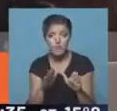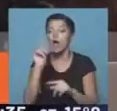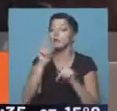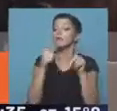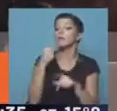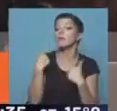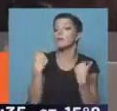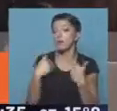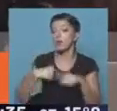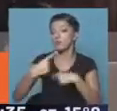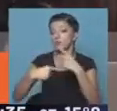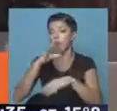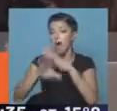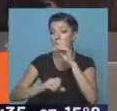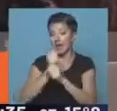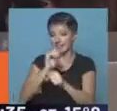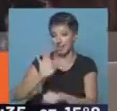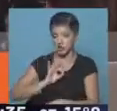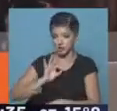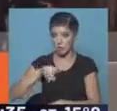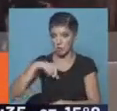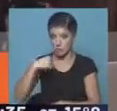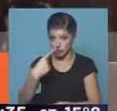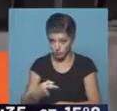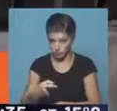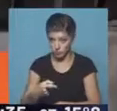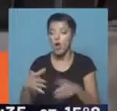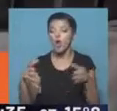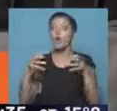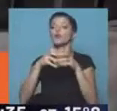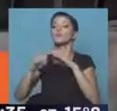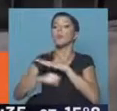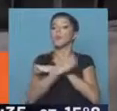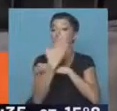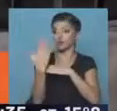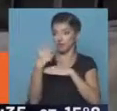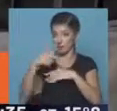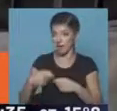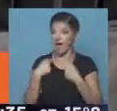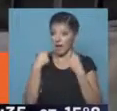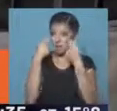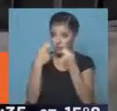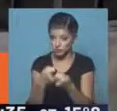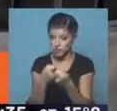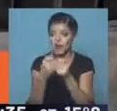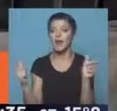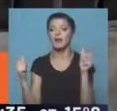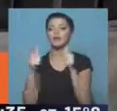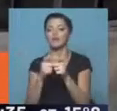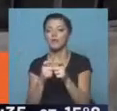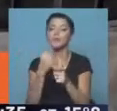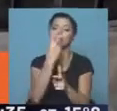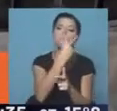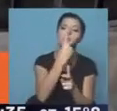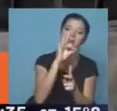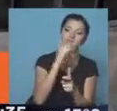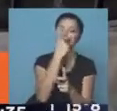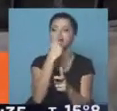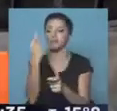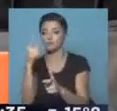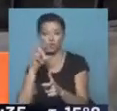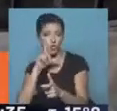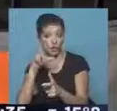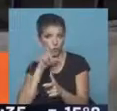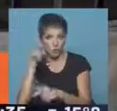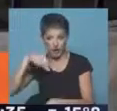se sostenga hasta el año que viene. El Mercosur le va a dar un fuerte espaldarazo en la cumbre del 20-21 de julio en